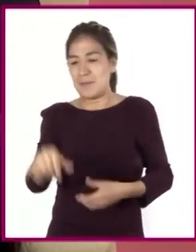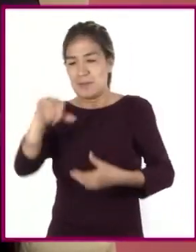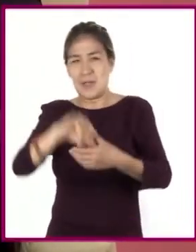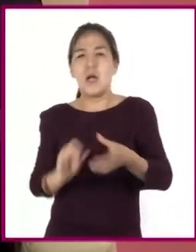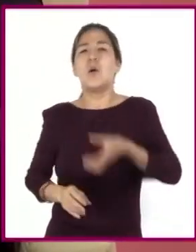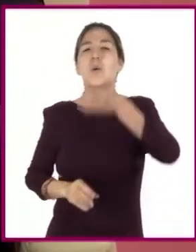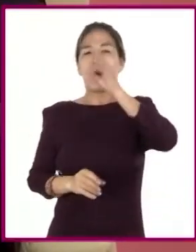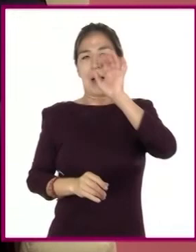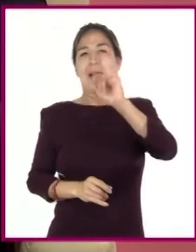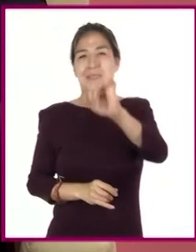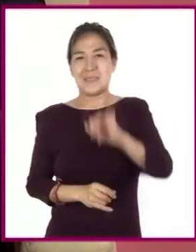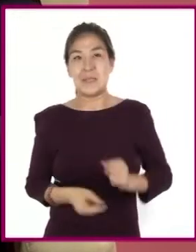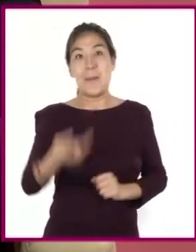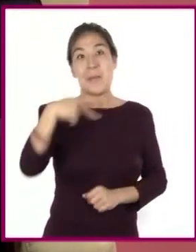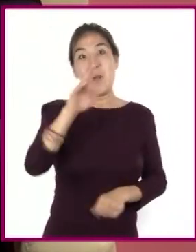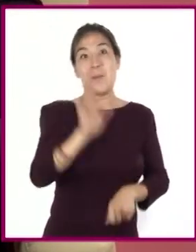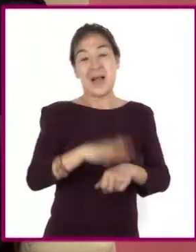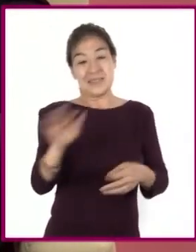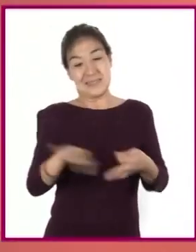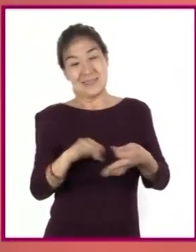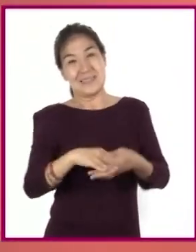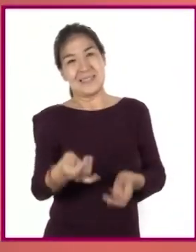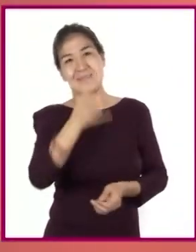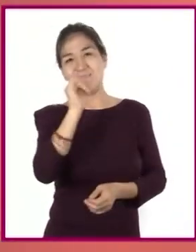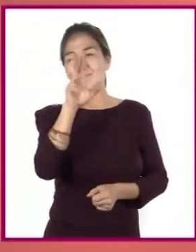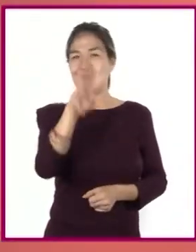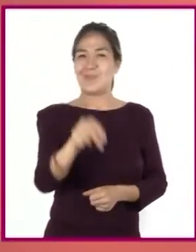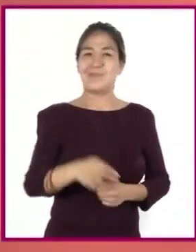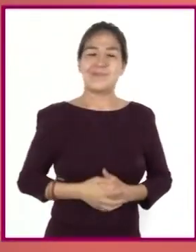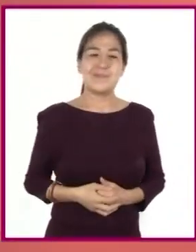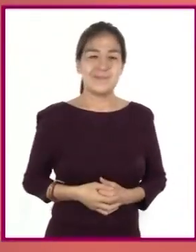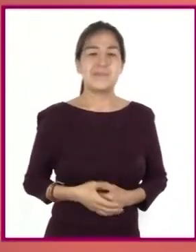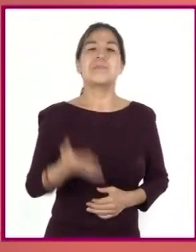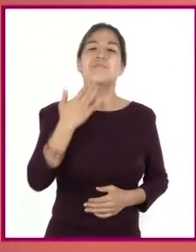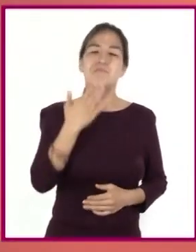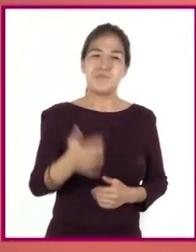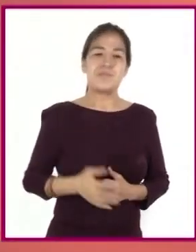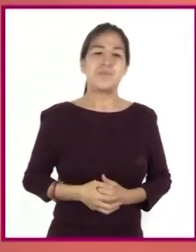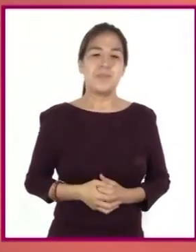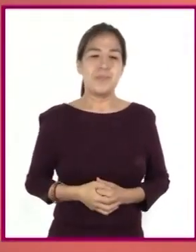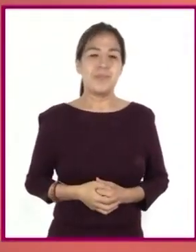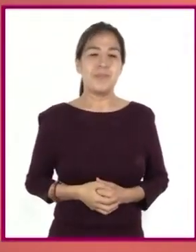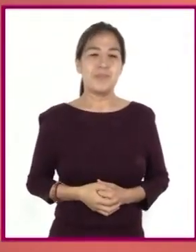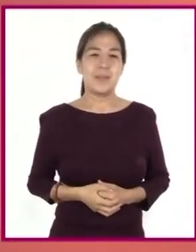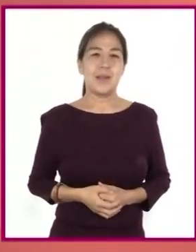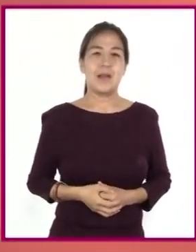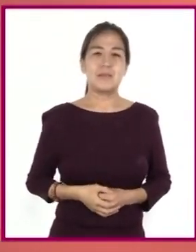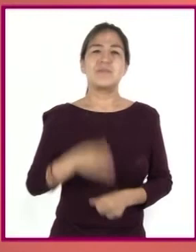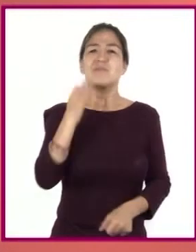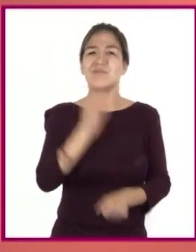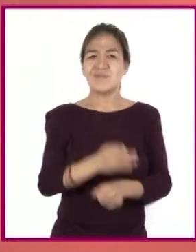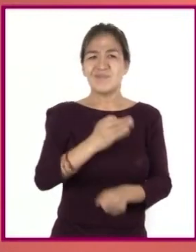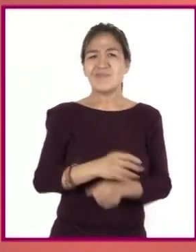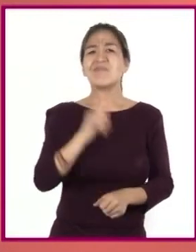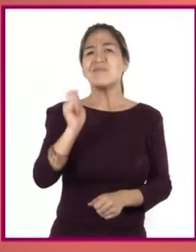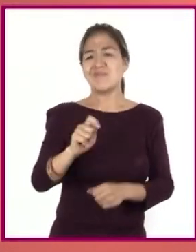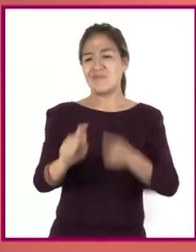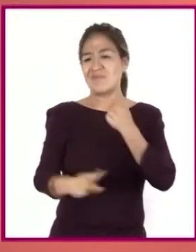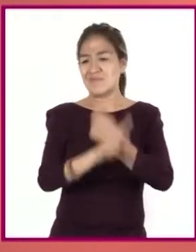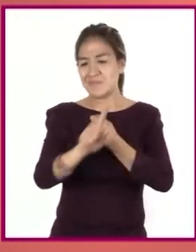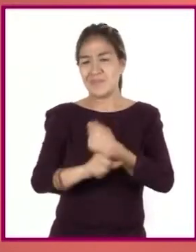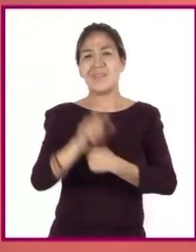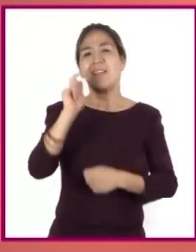postre, pero no como hidratación. Ok. Es realmente una problemática en la que hay que